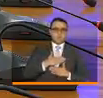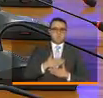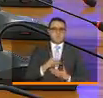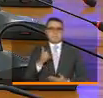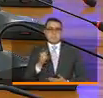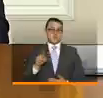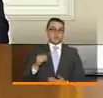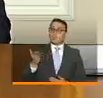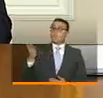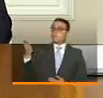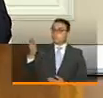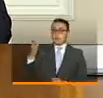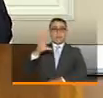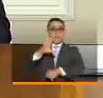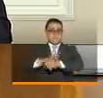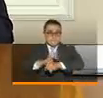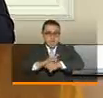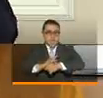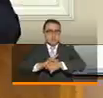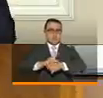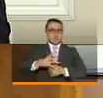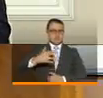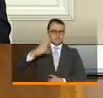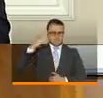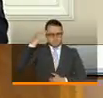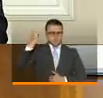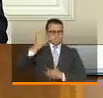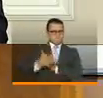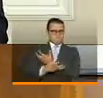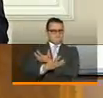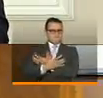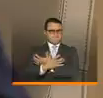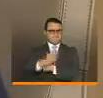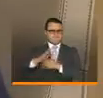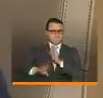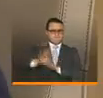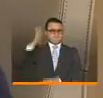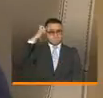voz como médico, como científico, es muy importante.